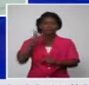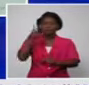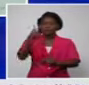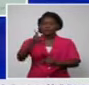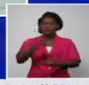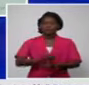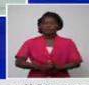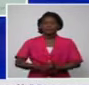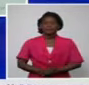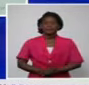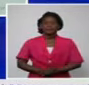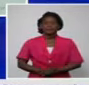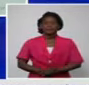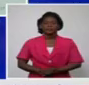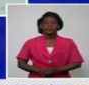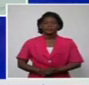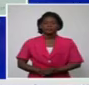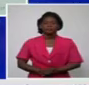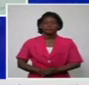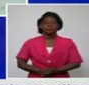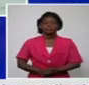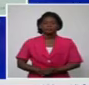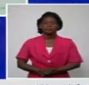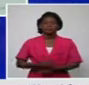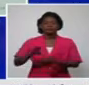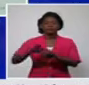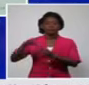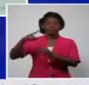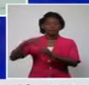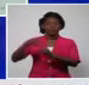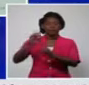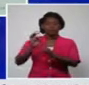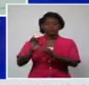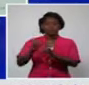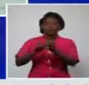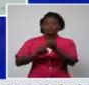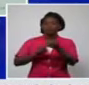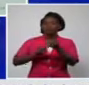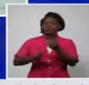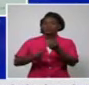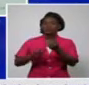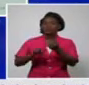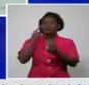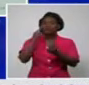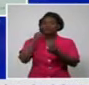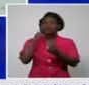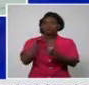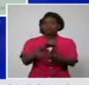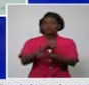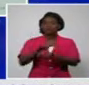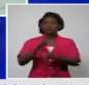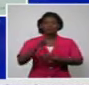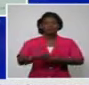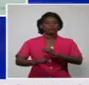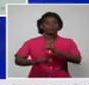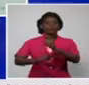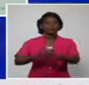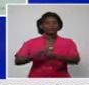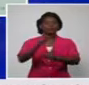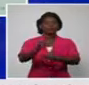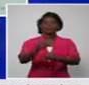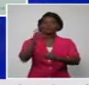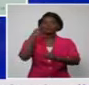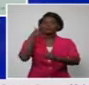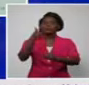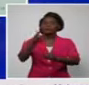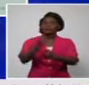la disminución. Guantánamo es otra provincia que también ha ido consolidando el trabajo